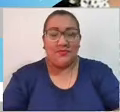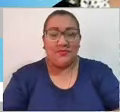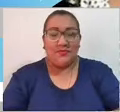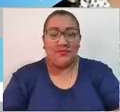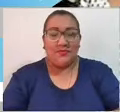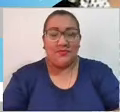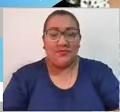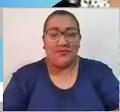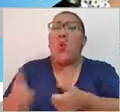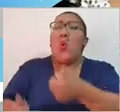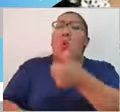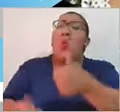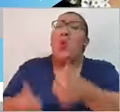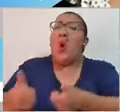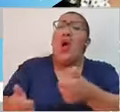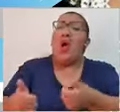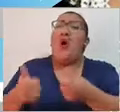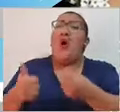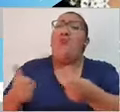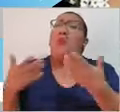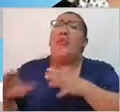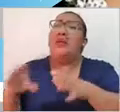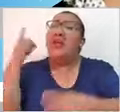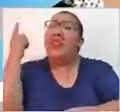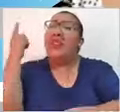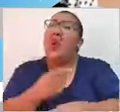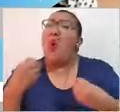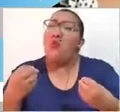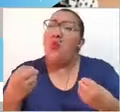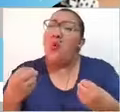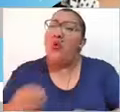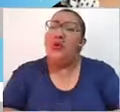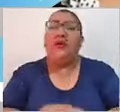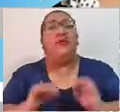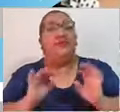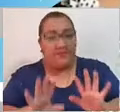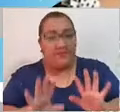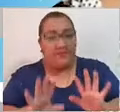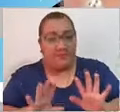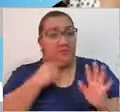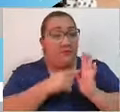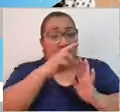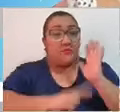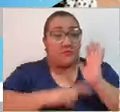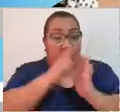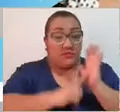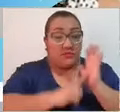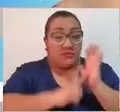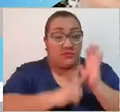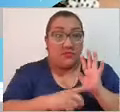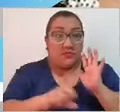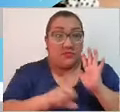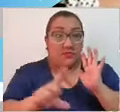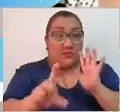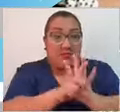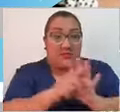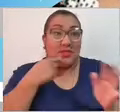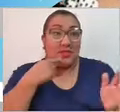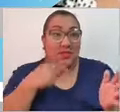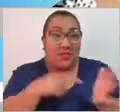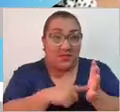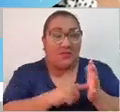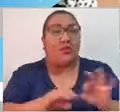¿Cuáles son los pasos para poner una denuncia? El reglamento y la ley establece un